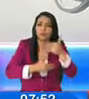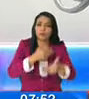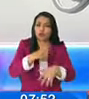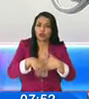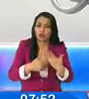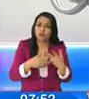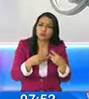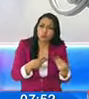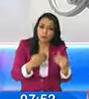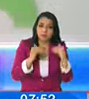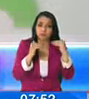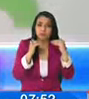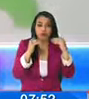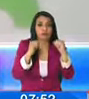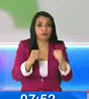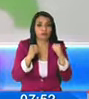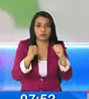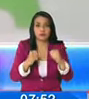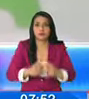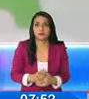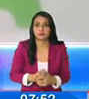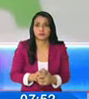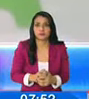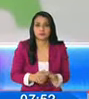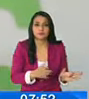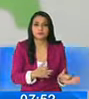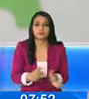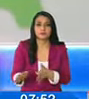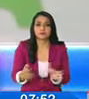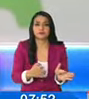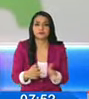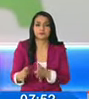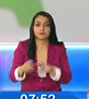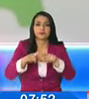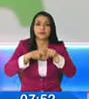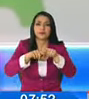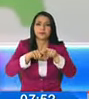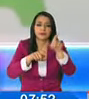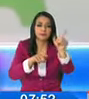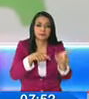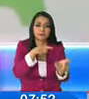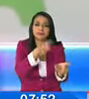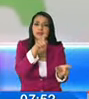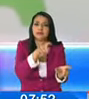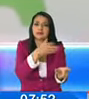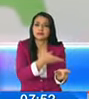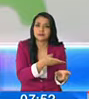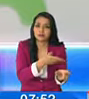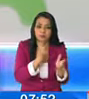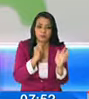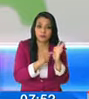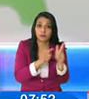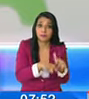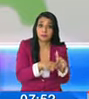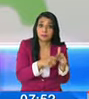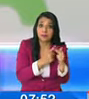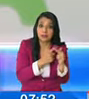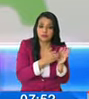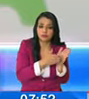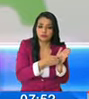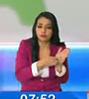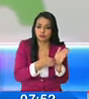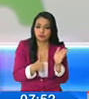ser leve, moderado y severo. Bueno, el tratamiento obviamente está dirigido frente a la necesidad que va el paciente comenzando a presentar